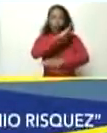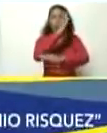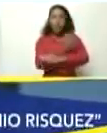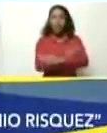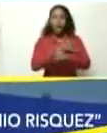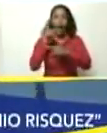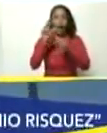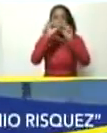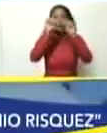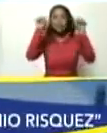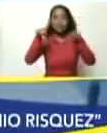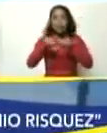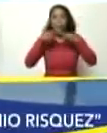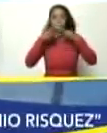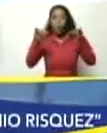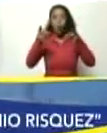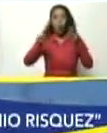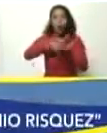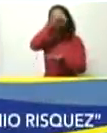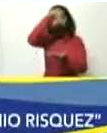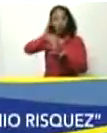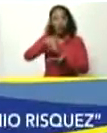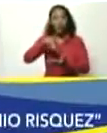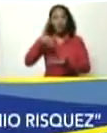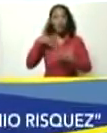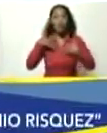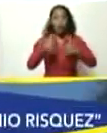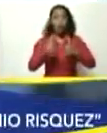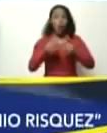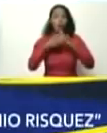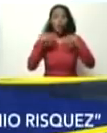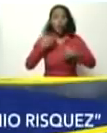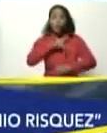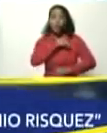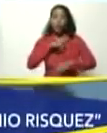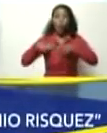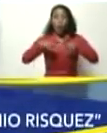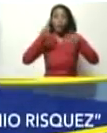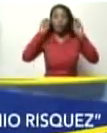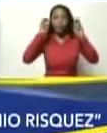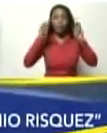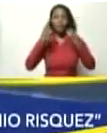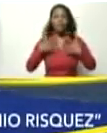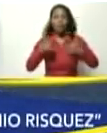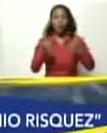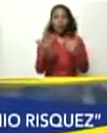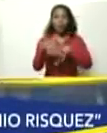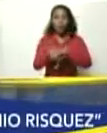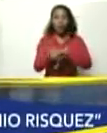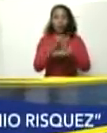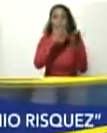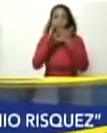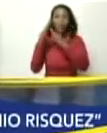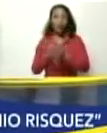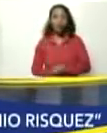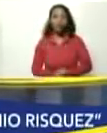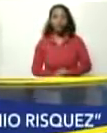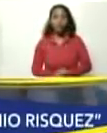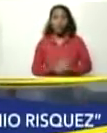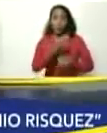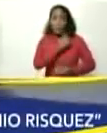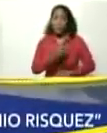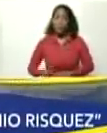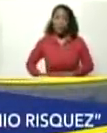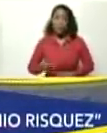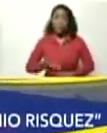el sistema público nacional de salud y toda nuestra área de salud integral comunitaria. Bueno, presidente, es muy